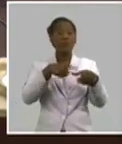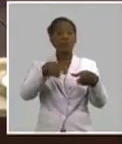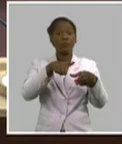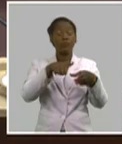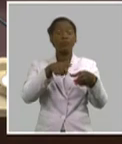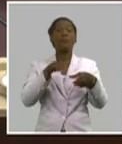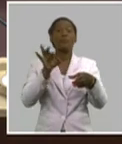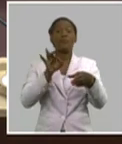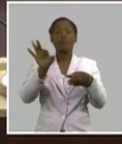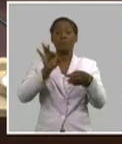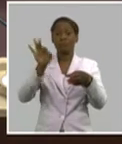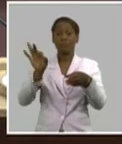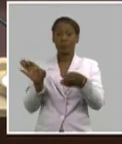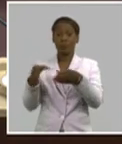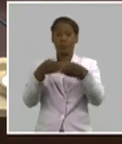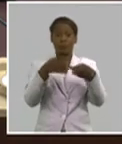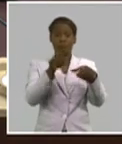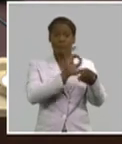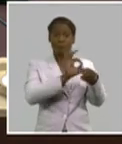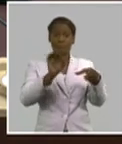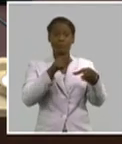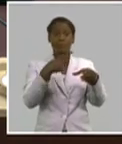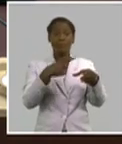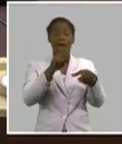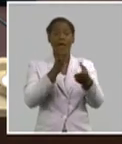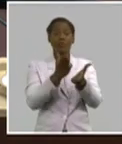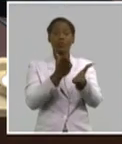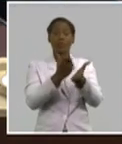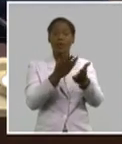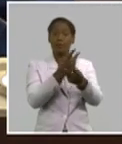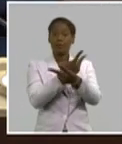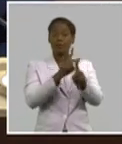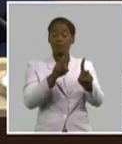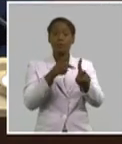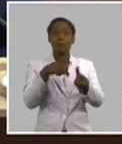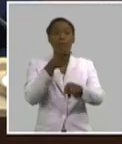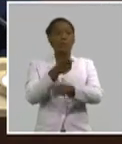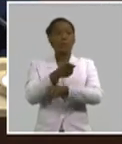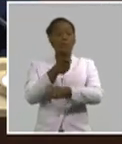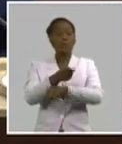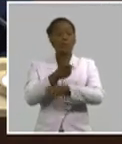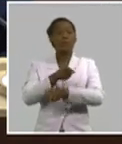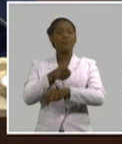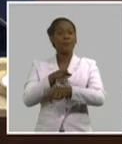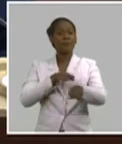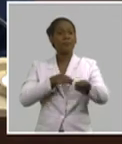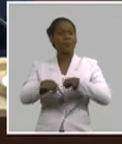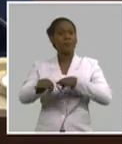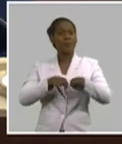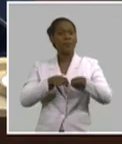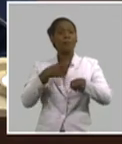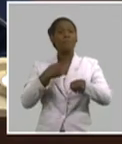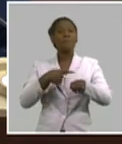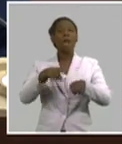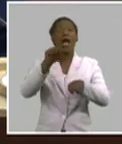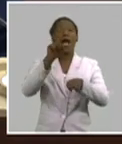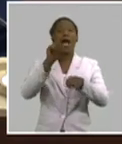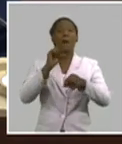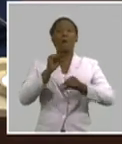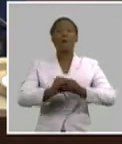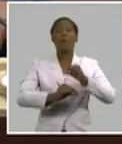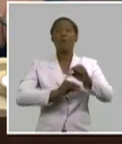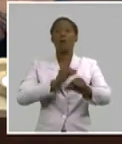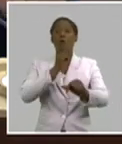están estudiando una carrera universitaria, cuando están en adiestramiento, y también se estarán preparando en el próximo tránsito que van teniendo por